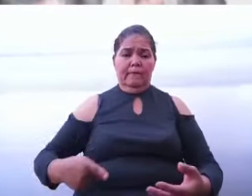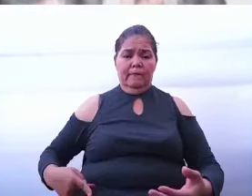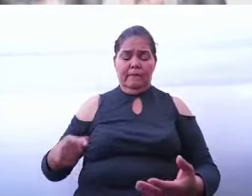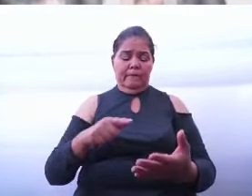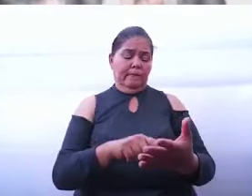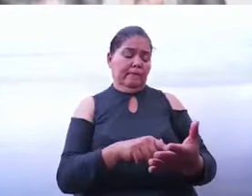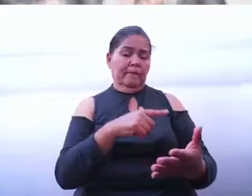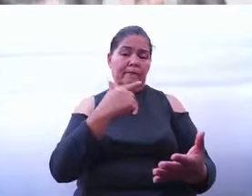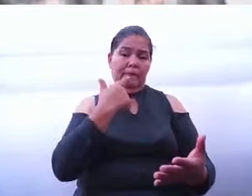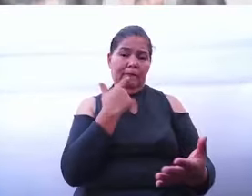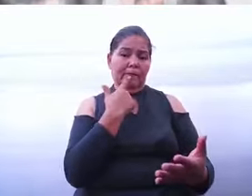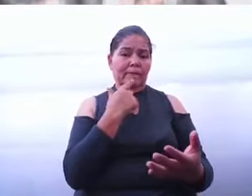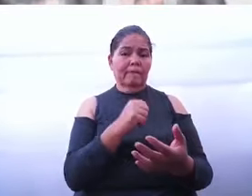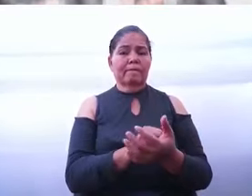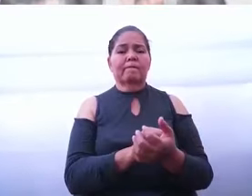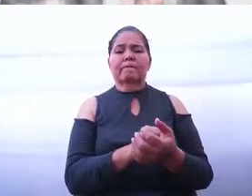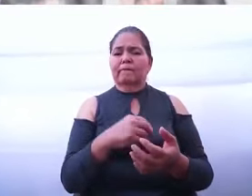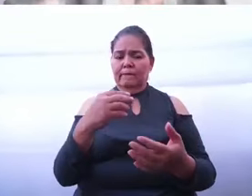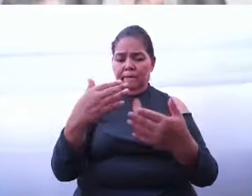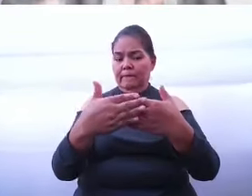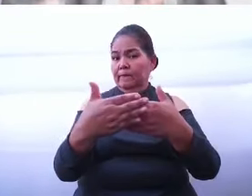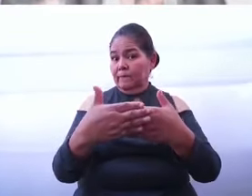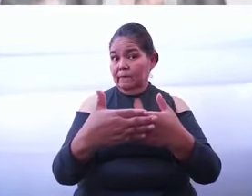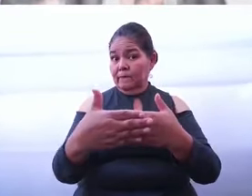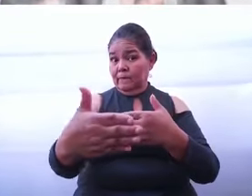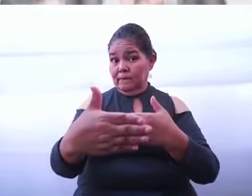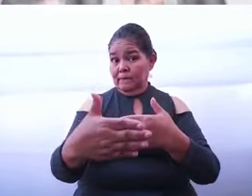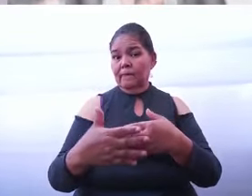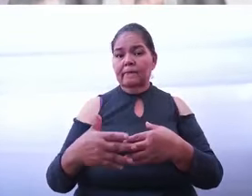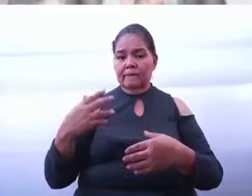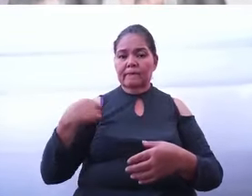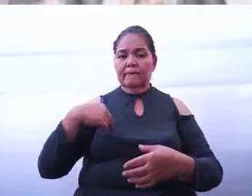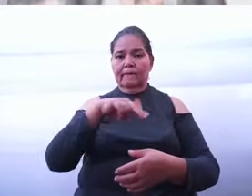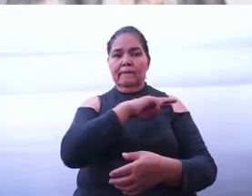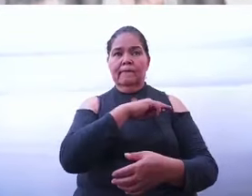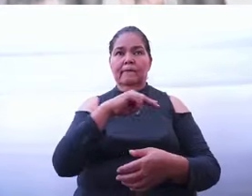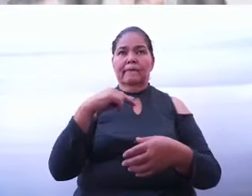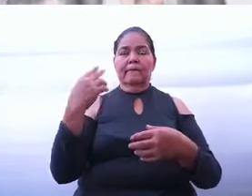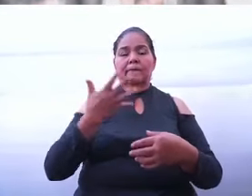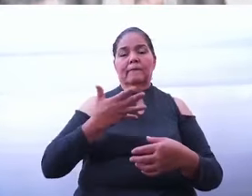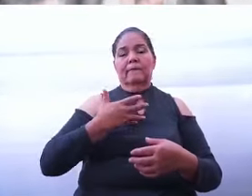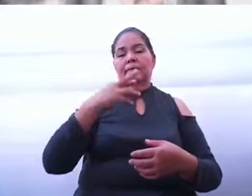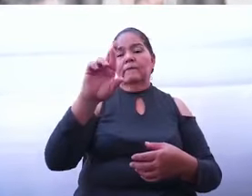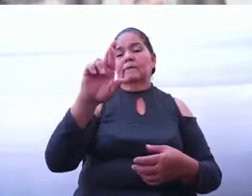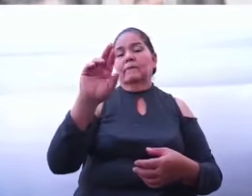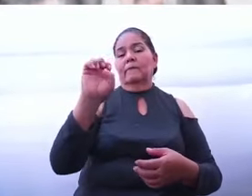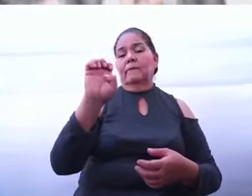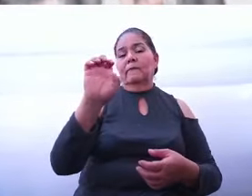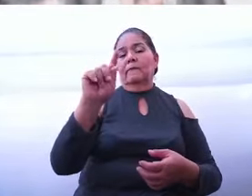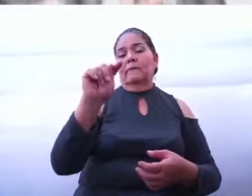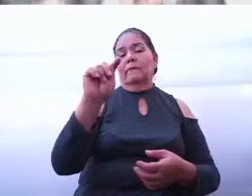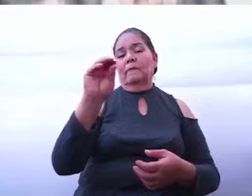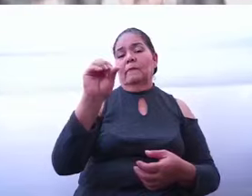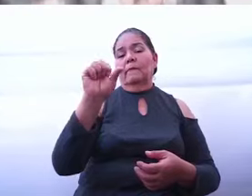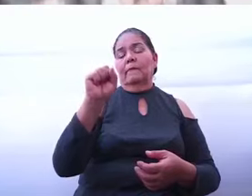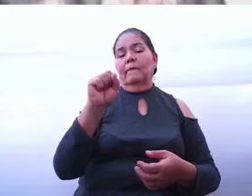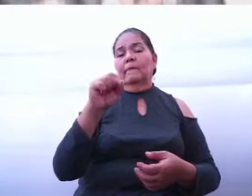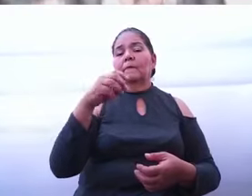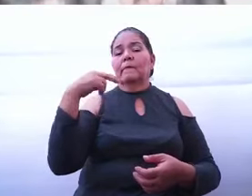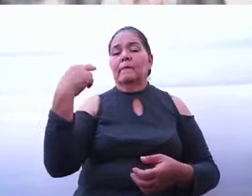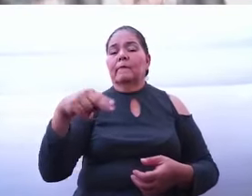nosotros tenemos muchos retos, retos que hay que nombrar, porque si los nombramos vamos a poder